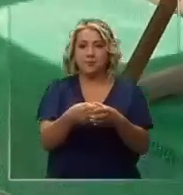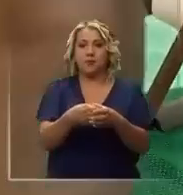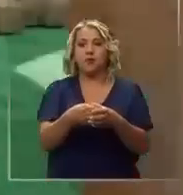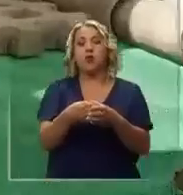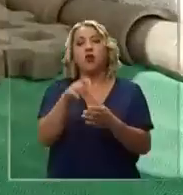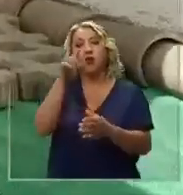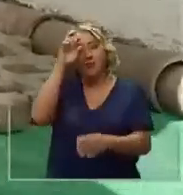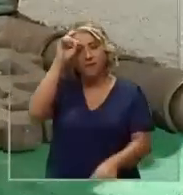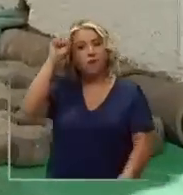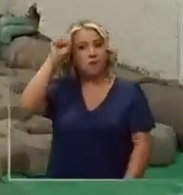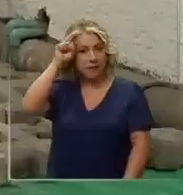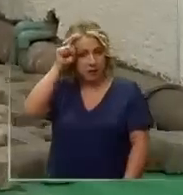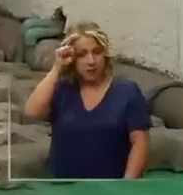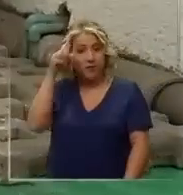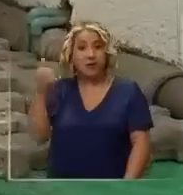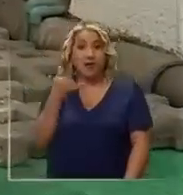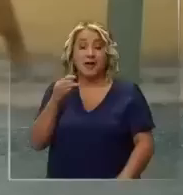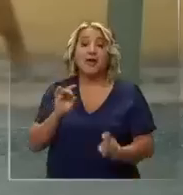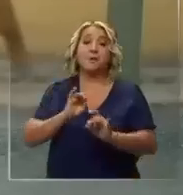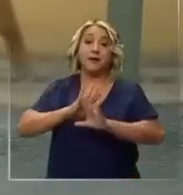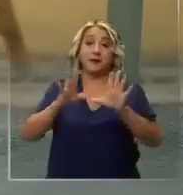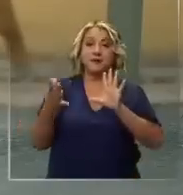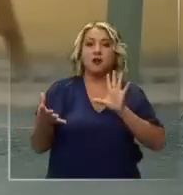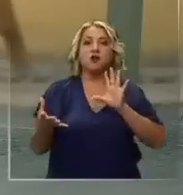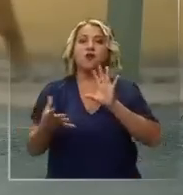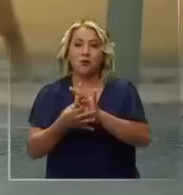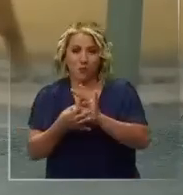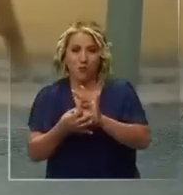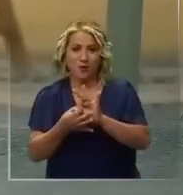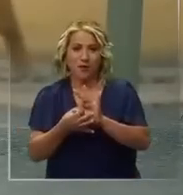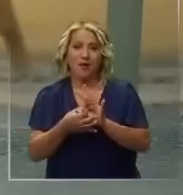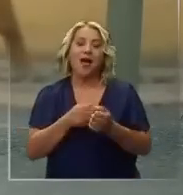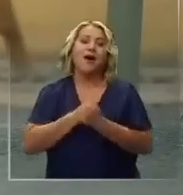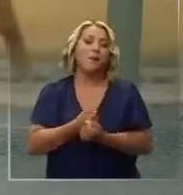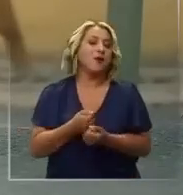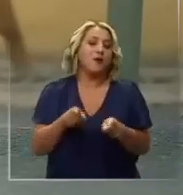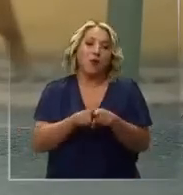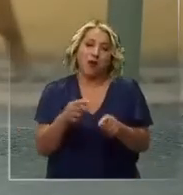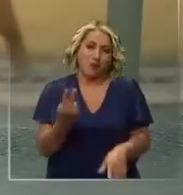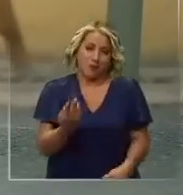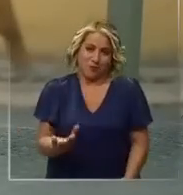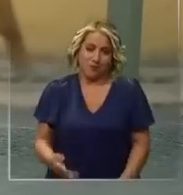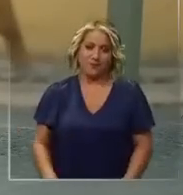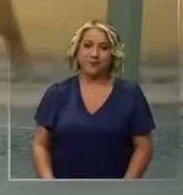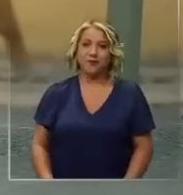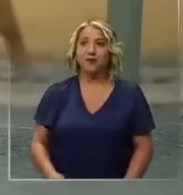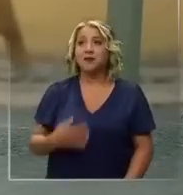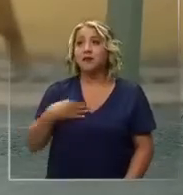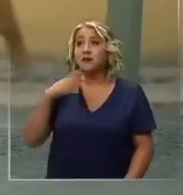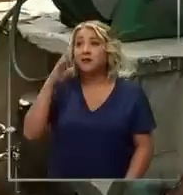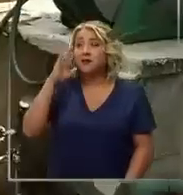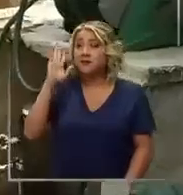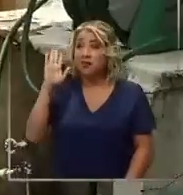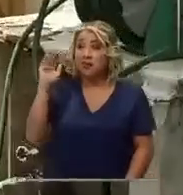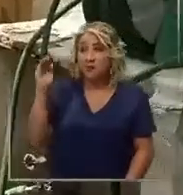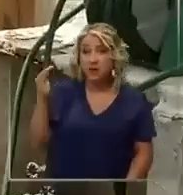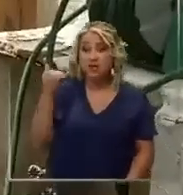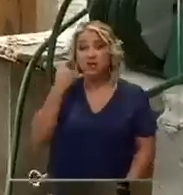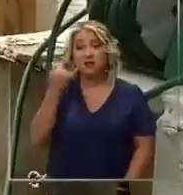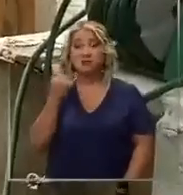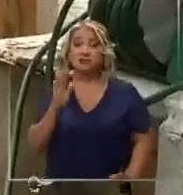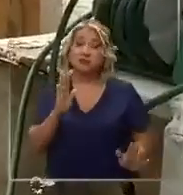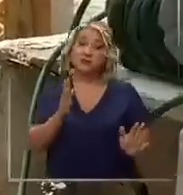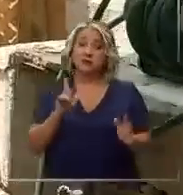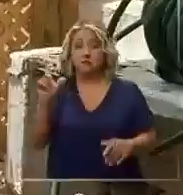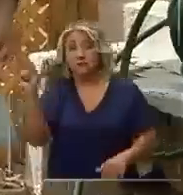de bomberos. El llamado de emergencia los une, más allá del amor entre ellos. ¿Se despiden de alguna forma en particular? ¿Se entregan